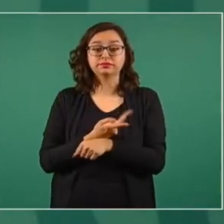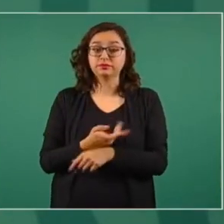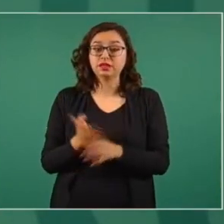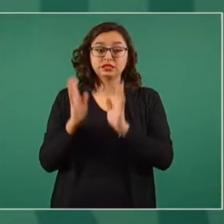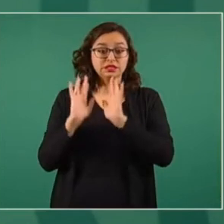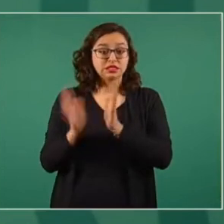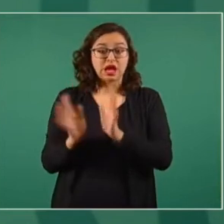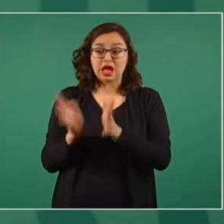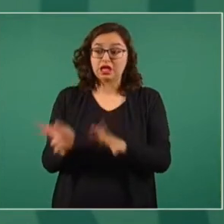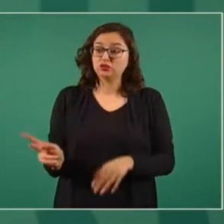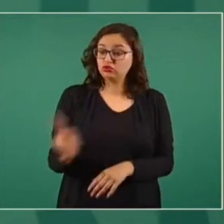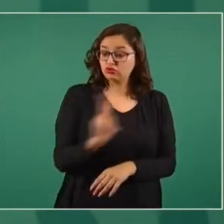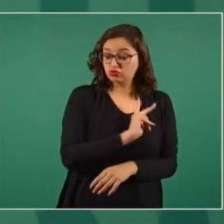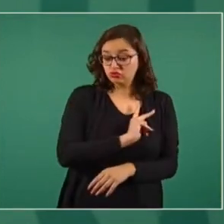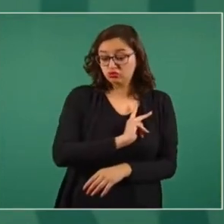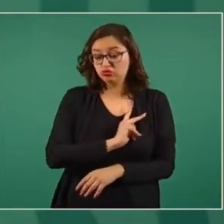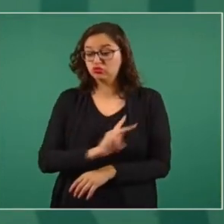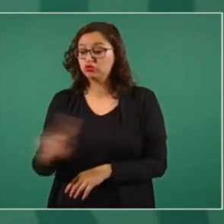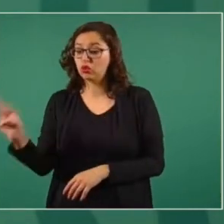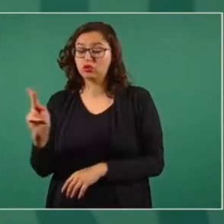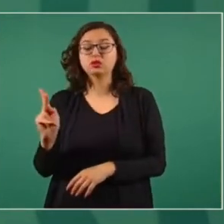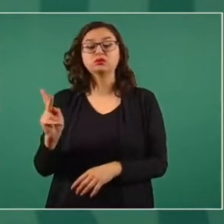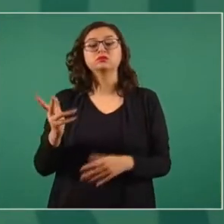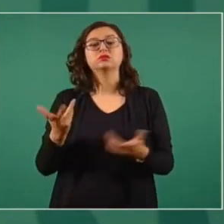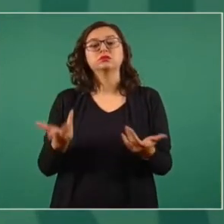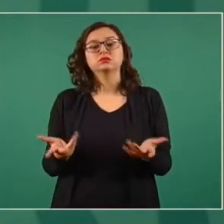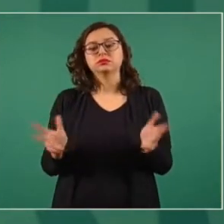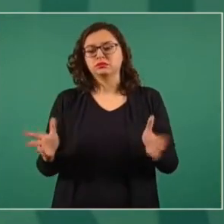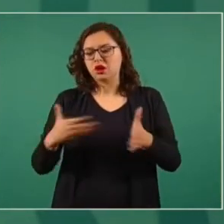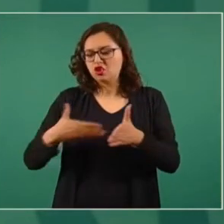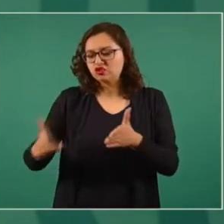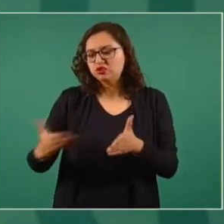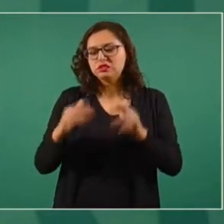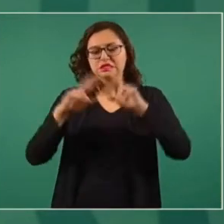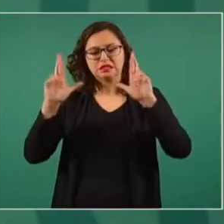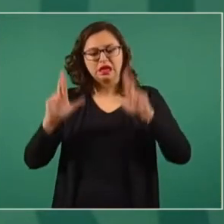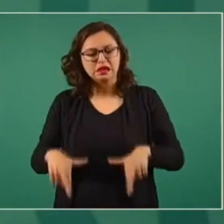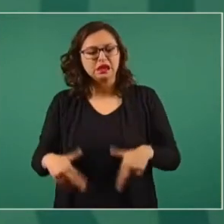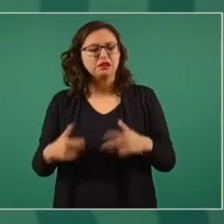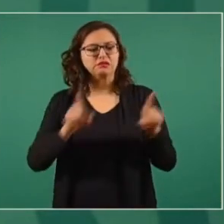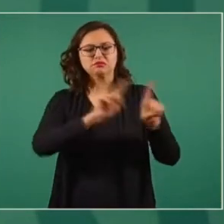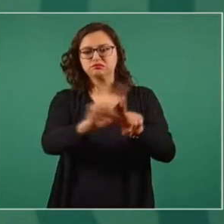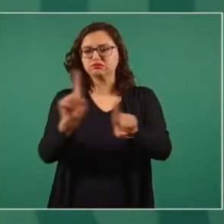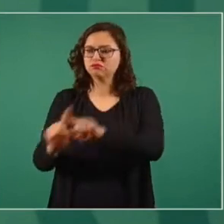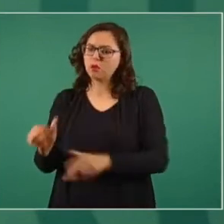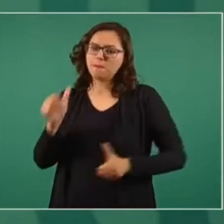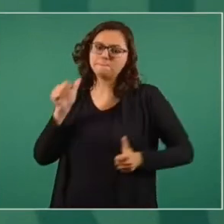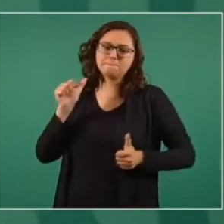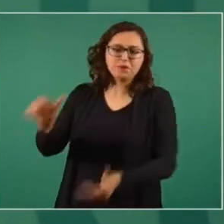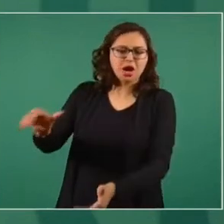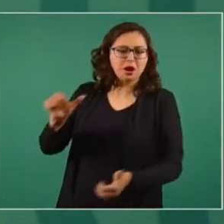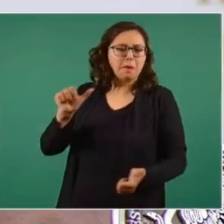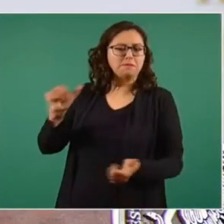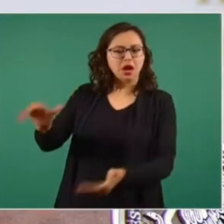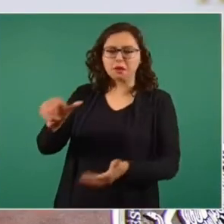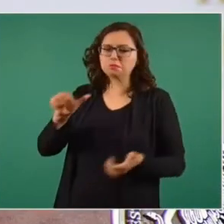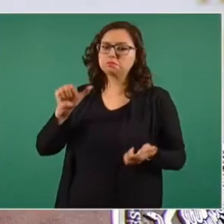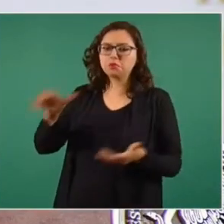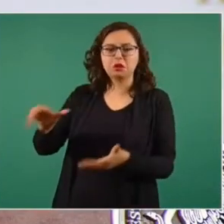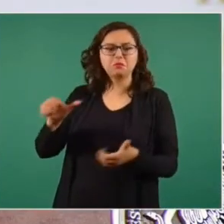están recibiendo sus enseres, y digo están porque no hemos terminado todavía de entregar